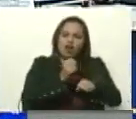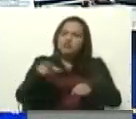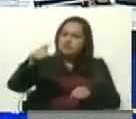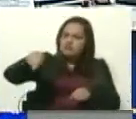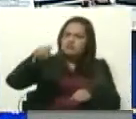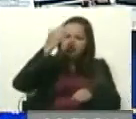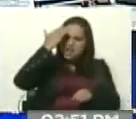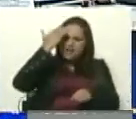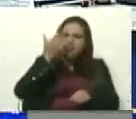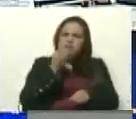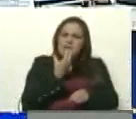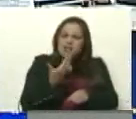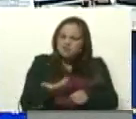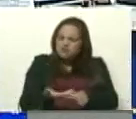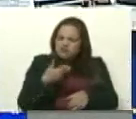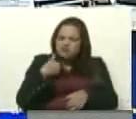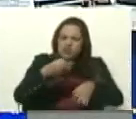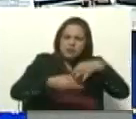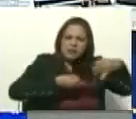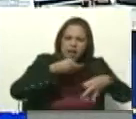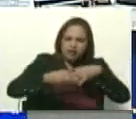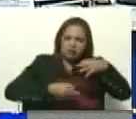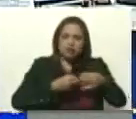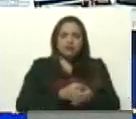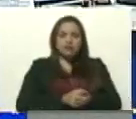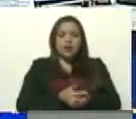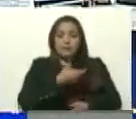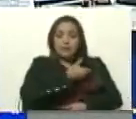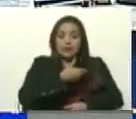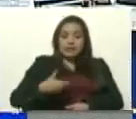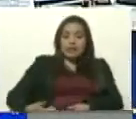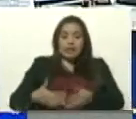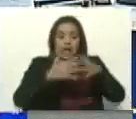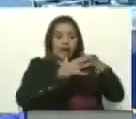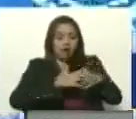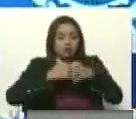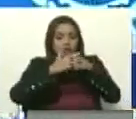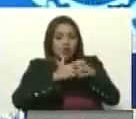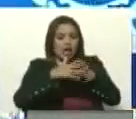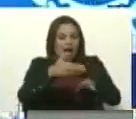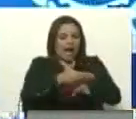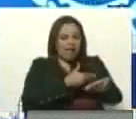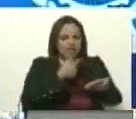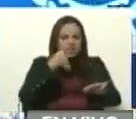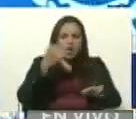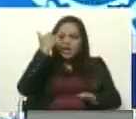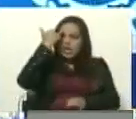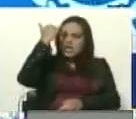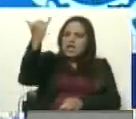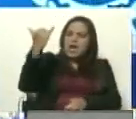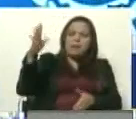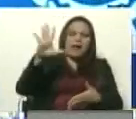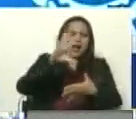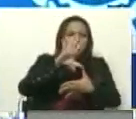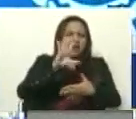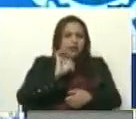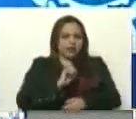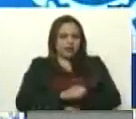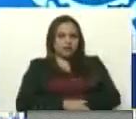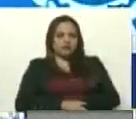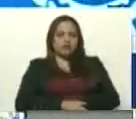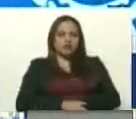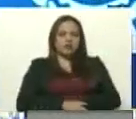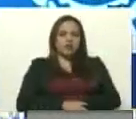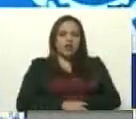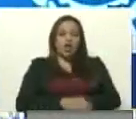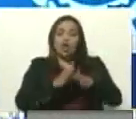los trabajadores venezolanos. El presidente de los Estados Unidos entonces habló de iniciativa para las Américas, donde todas